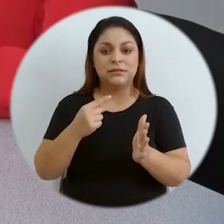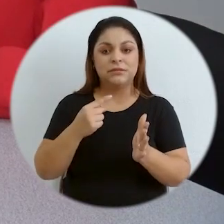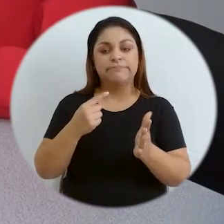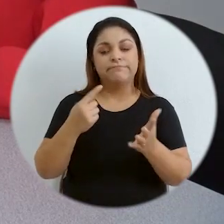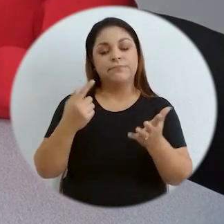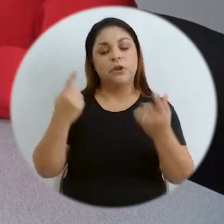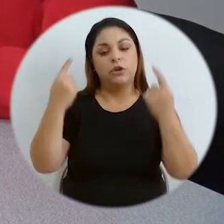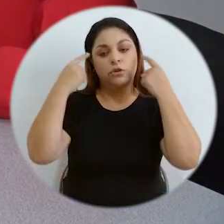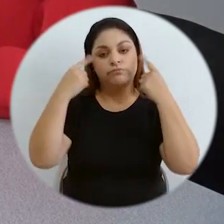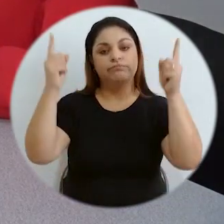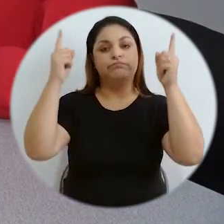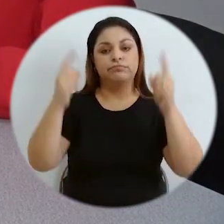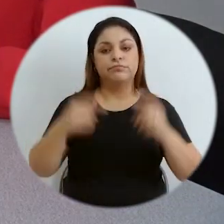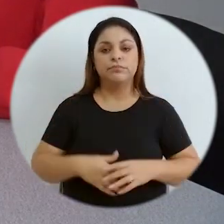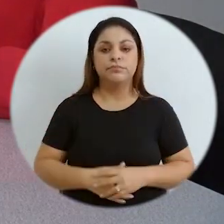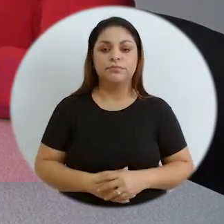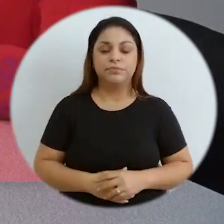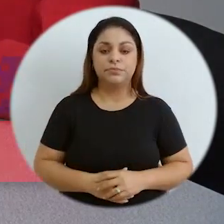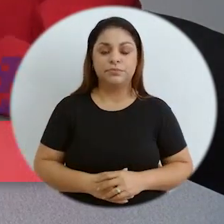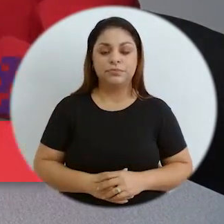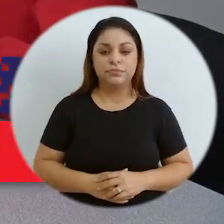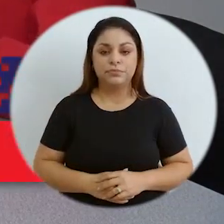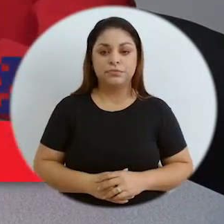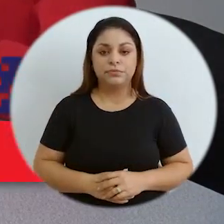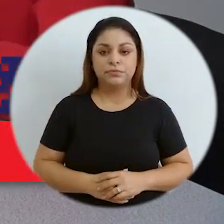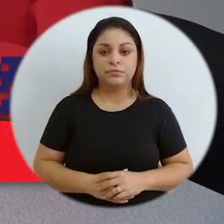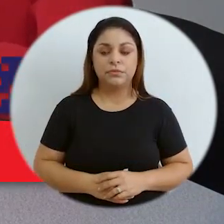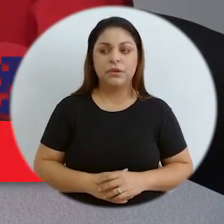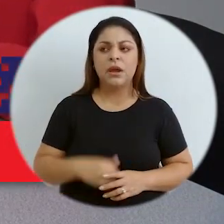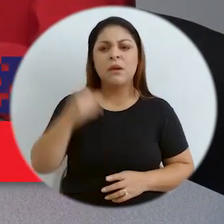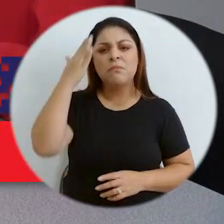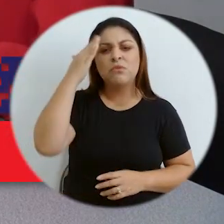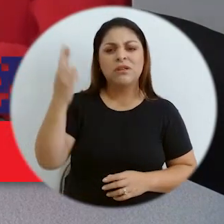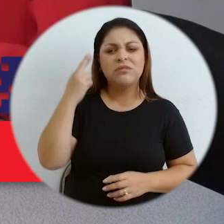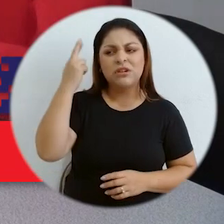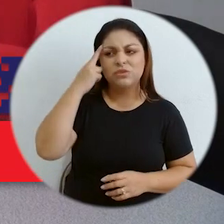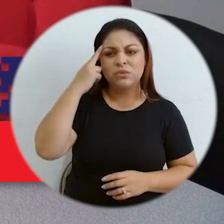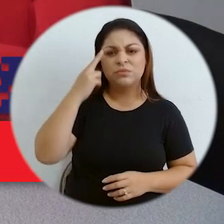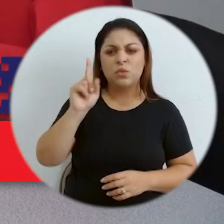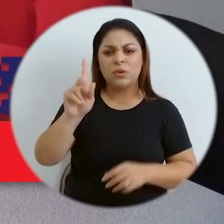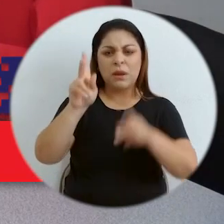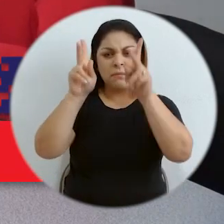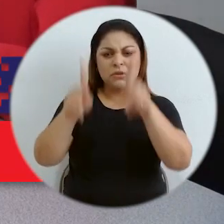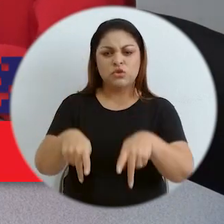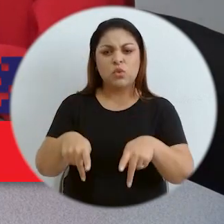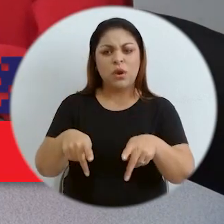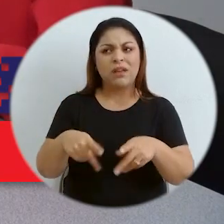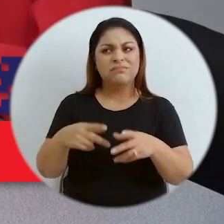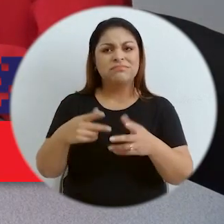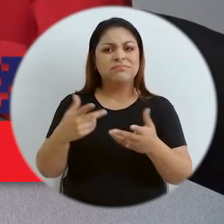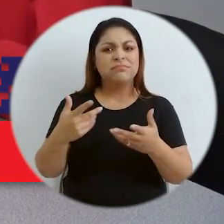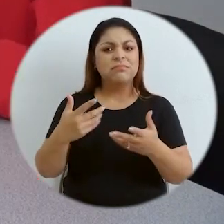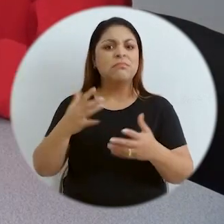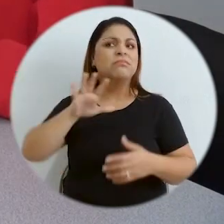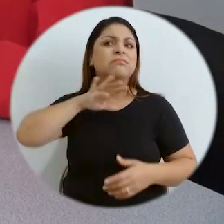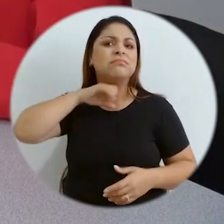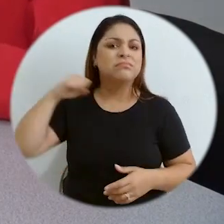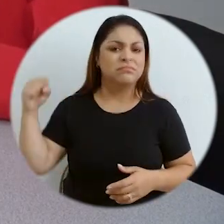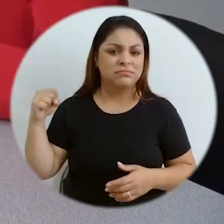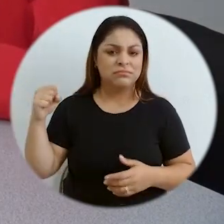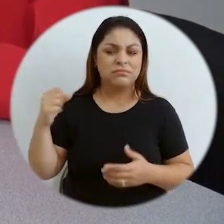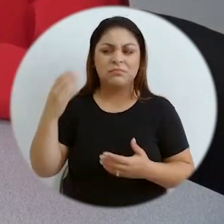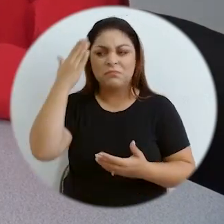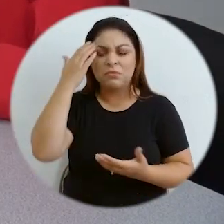cuando ¿verdad?, se lleva a cabo. ¿Por qué situaciones se puede presentar una persona a tener esta intención suicida?